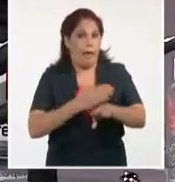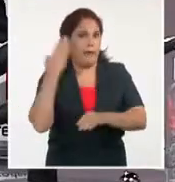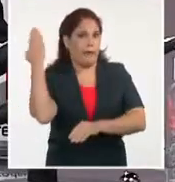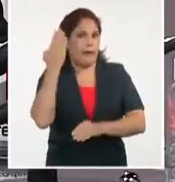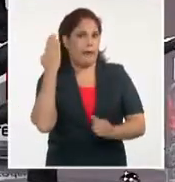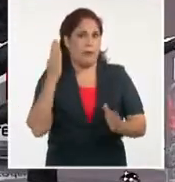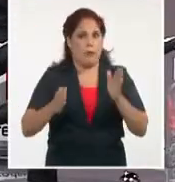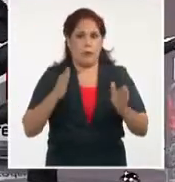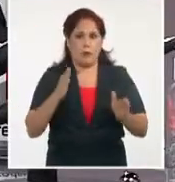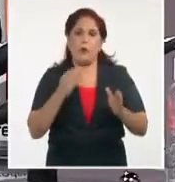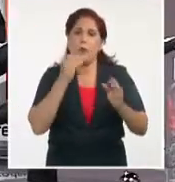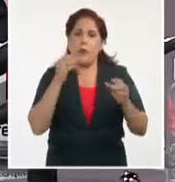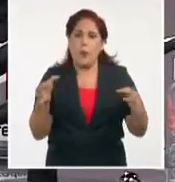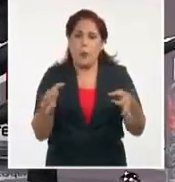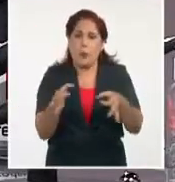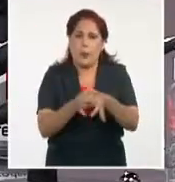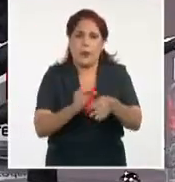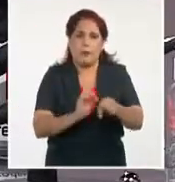bajar